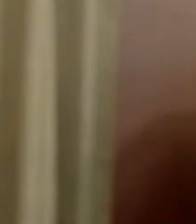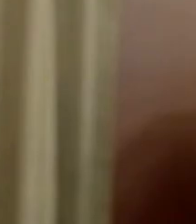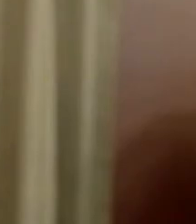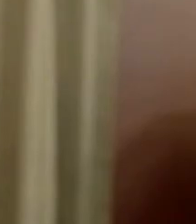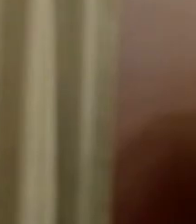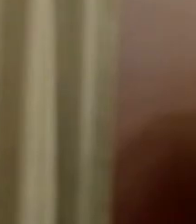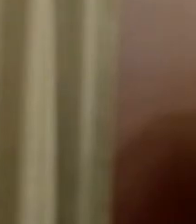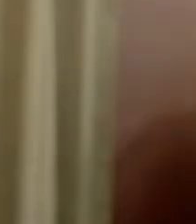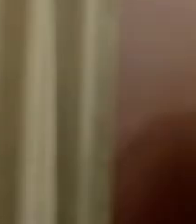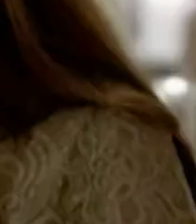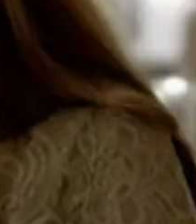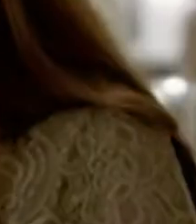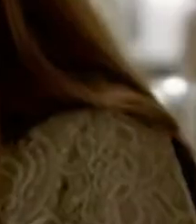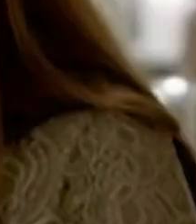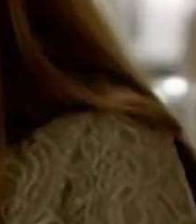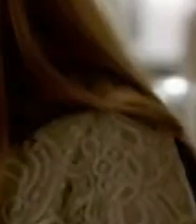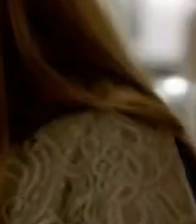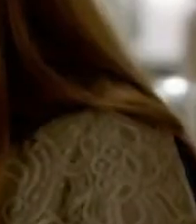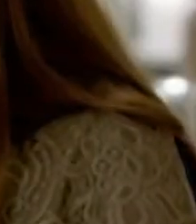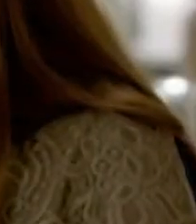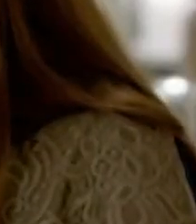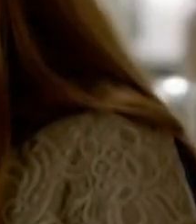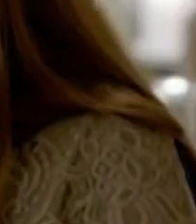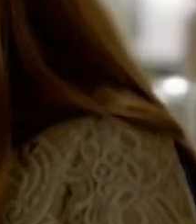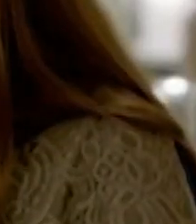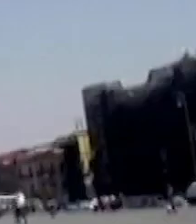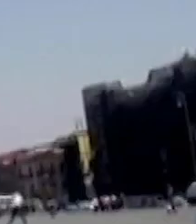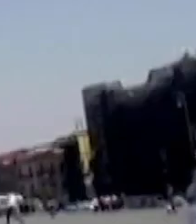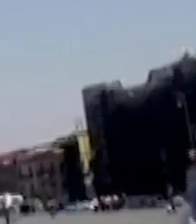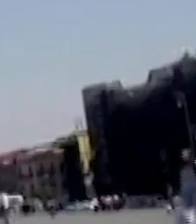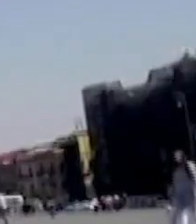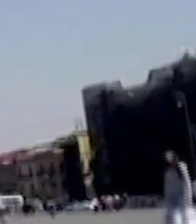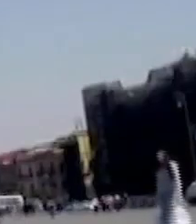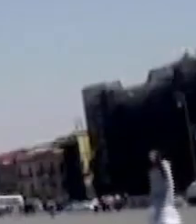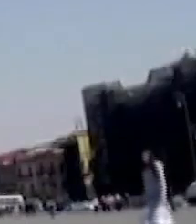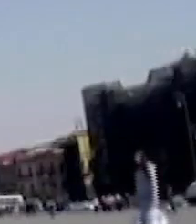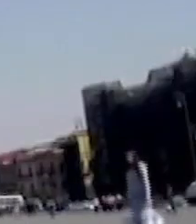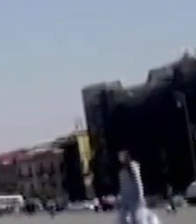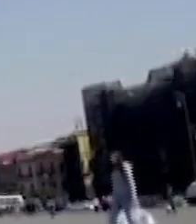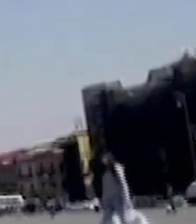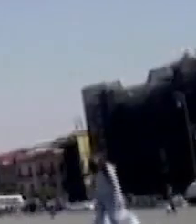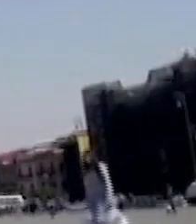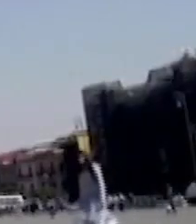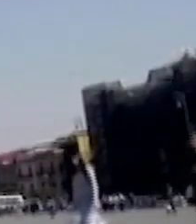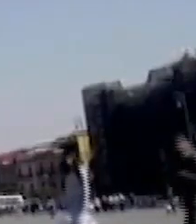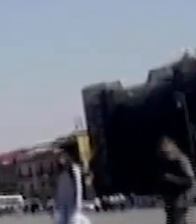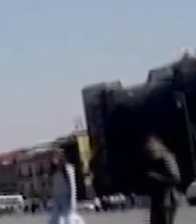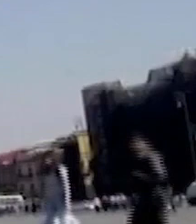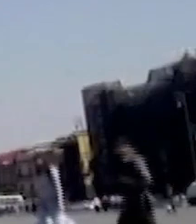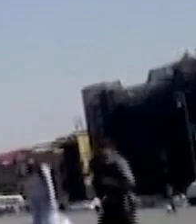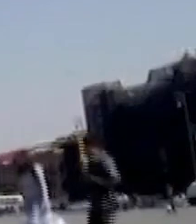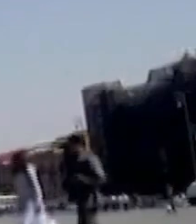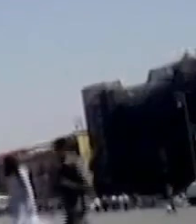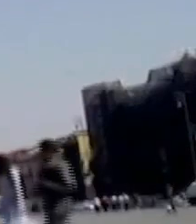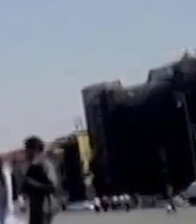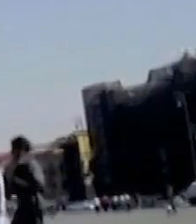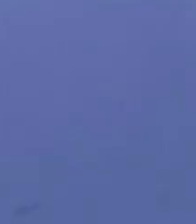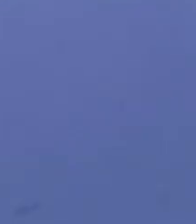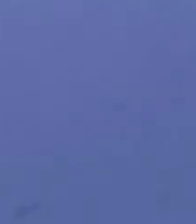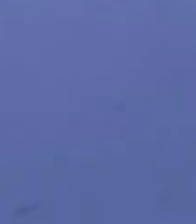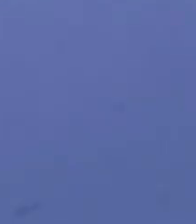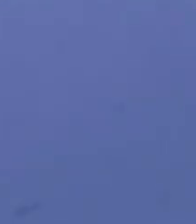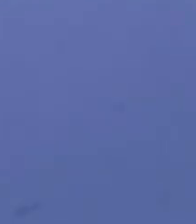Me encantaría saber que no hay ni una asesinada más. Son 4.320 las mujeres violadas cada